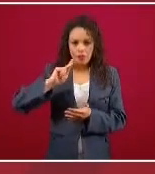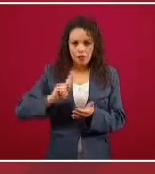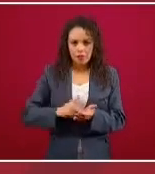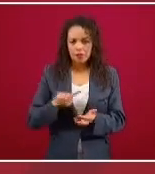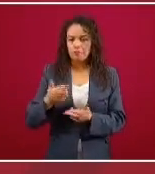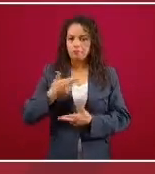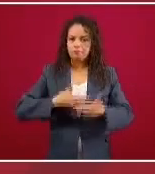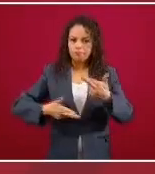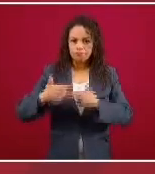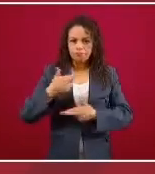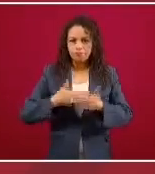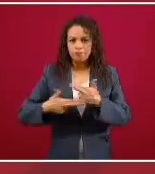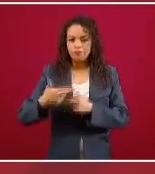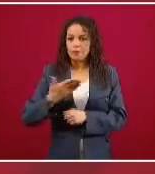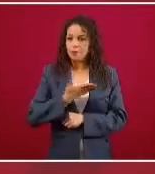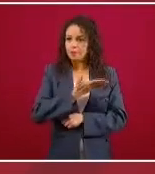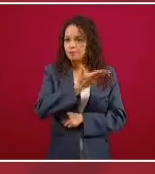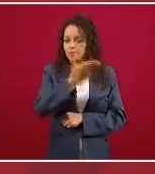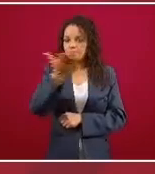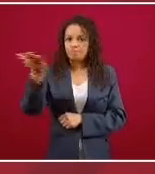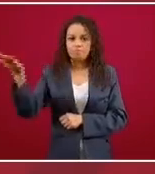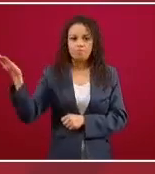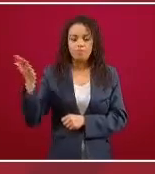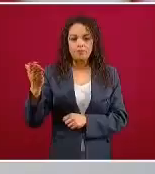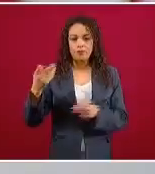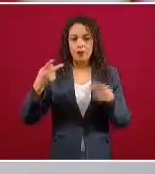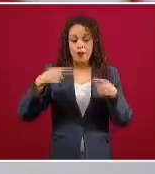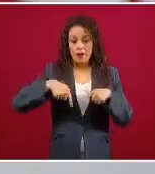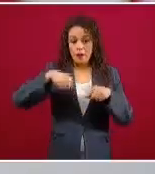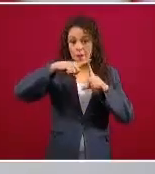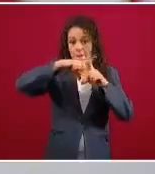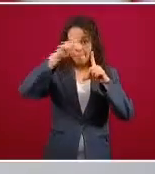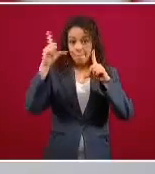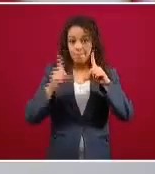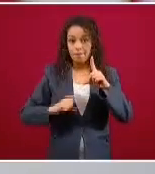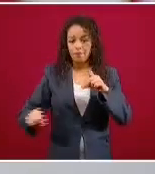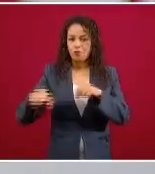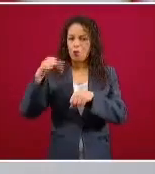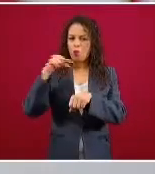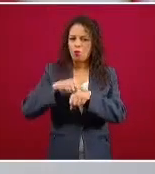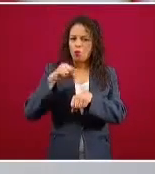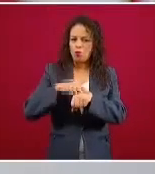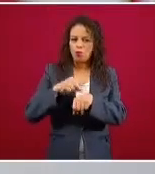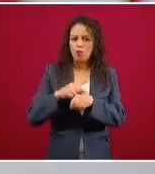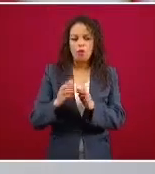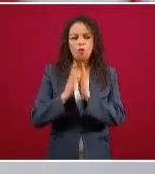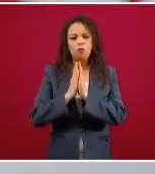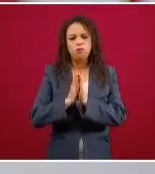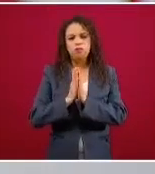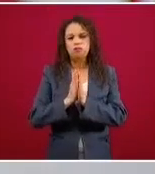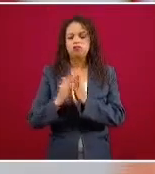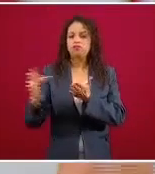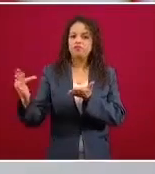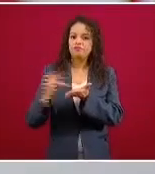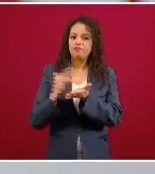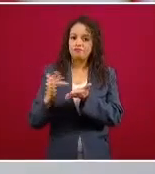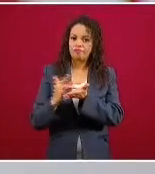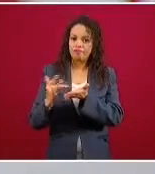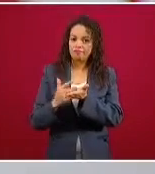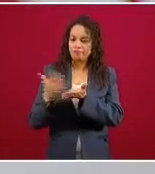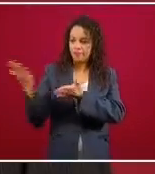a pedirle a los médicos del país que nos ayuden, porque